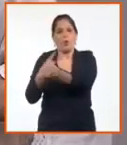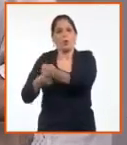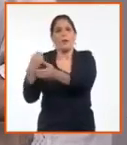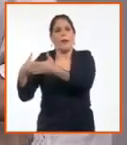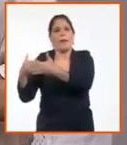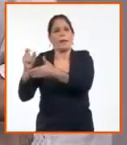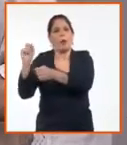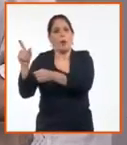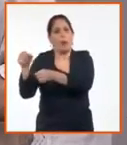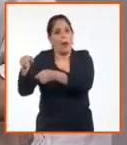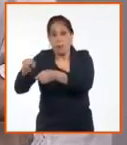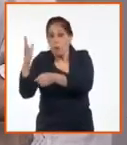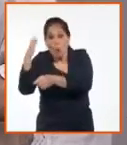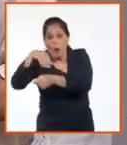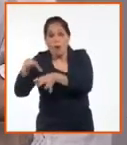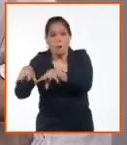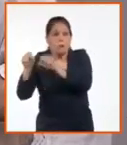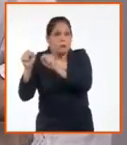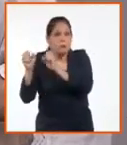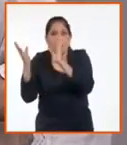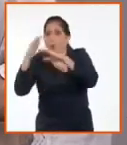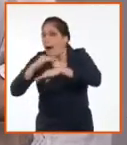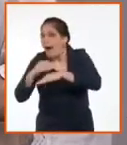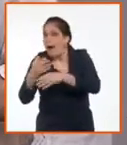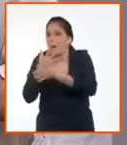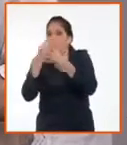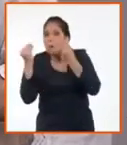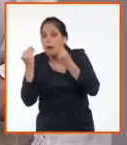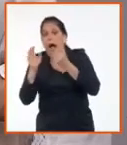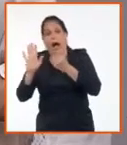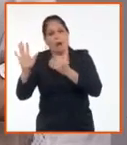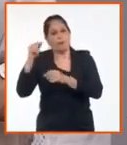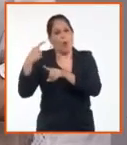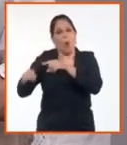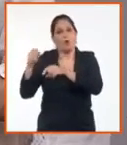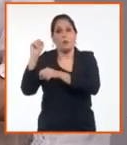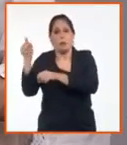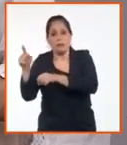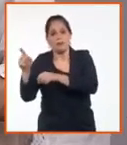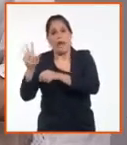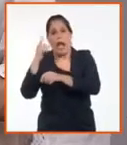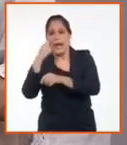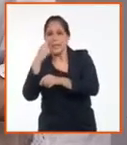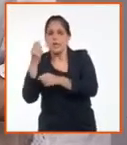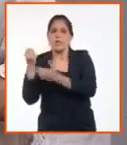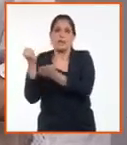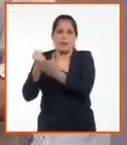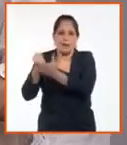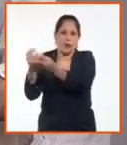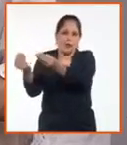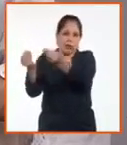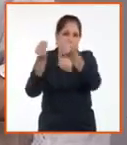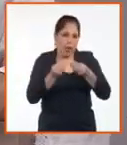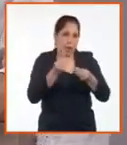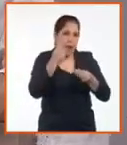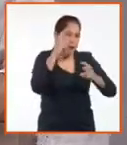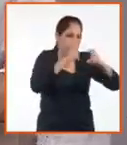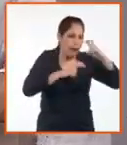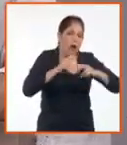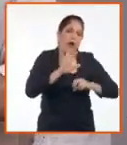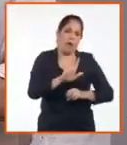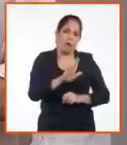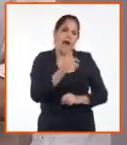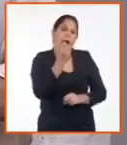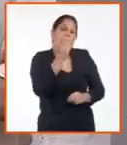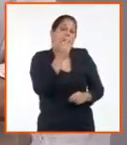de medicamentos que hoy no lo estamos fabricando porque nos falta uno o varios componentes pero hay algunos que nos falta un solo componente que por lo tanto